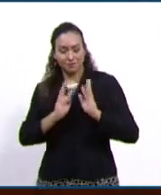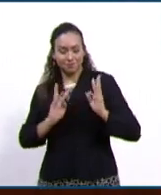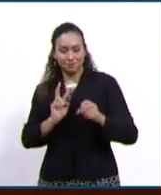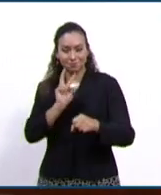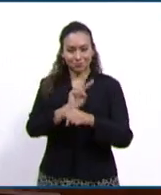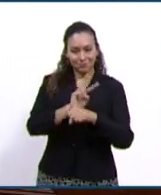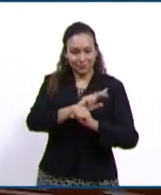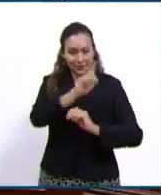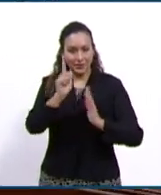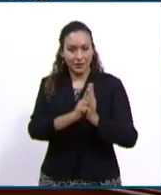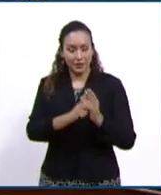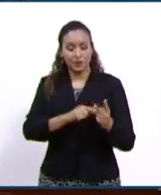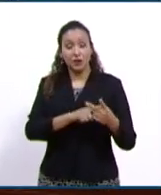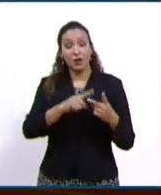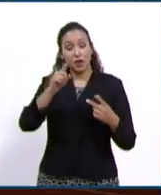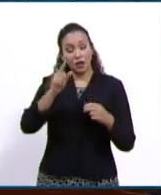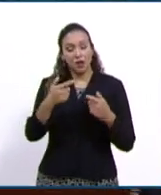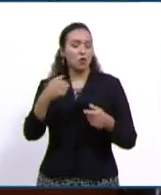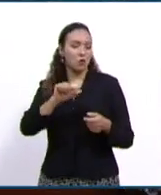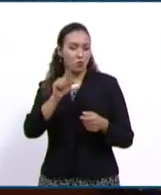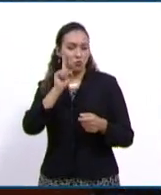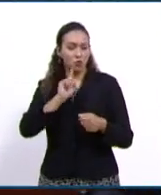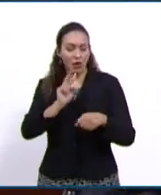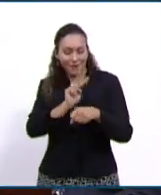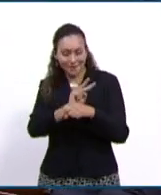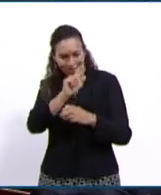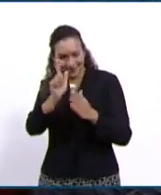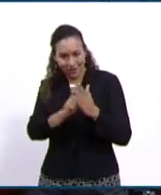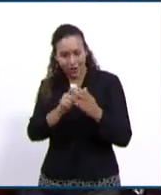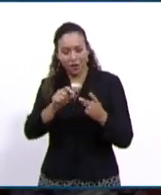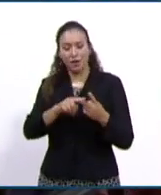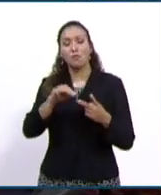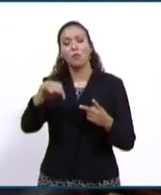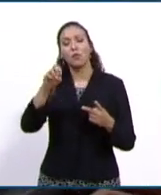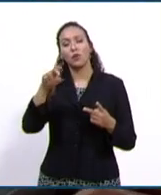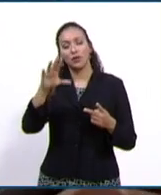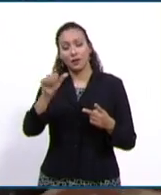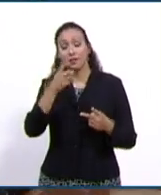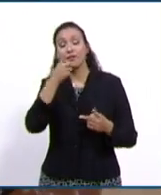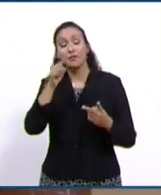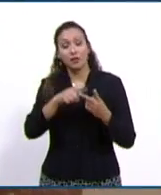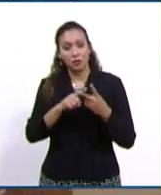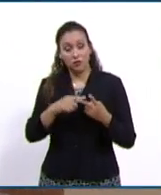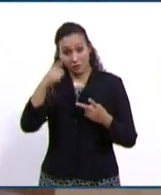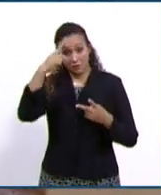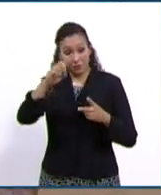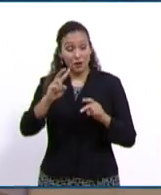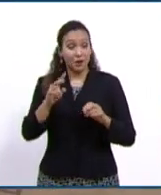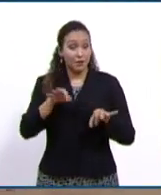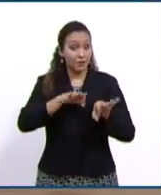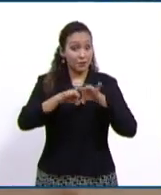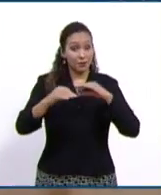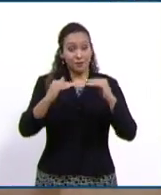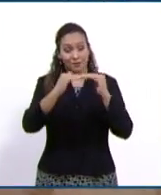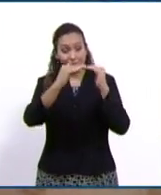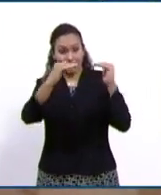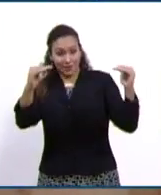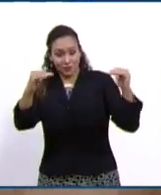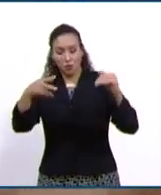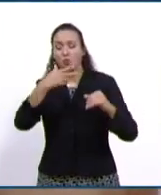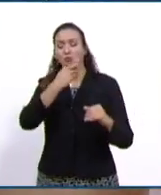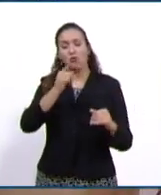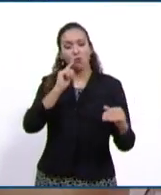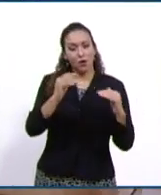la consejera Lilia Mónica López Benítez destacó que para preservar la independencia e imparcialidad de personas